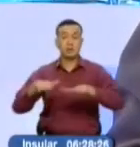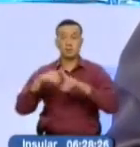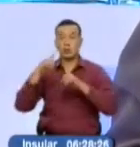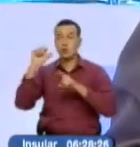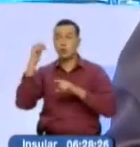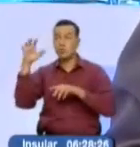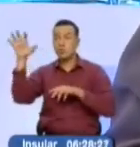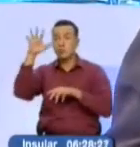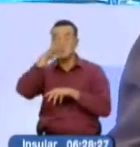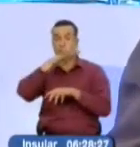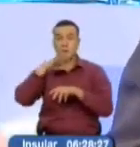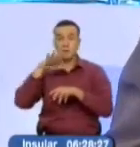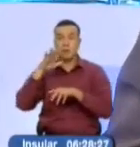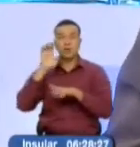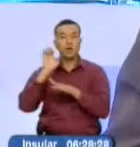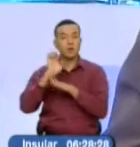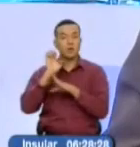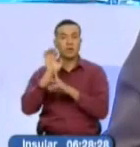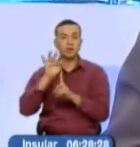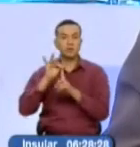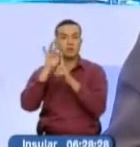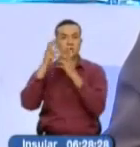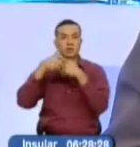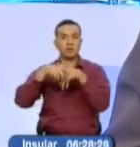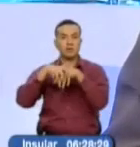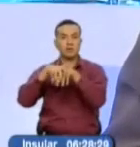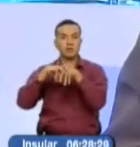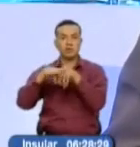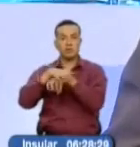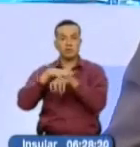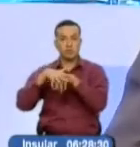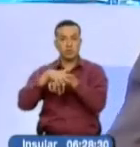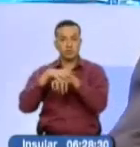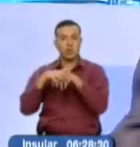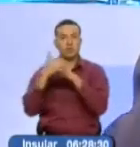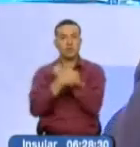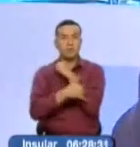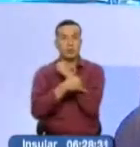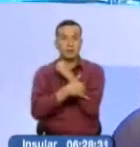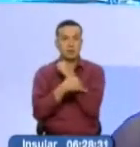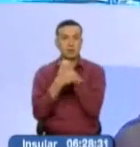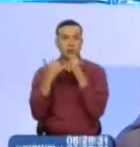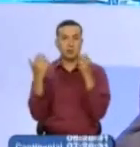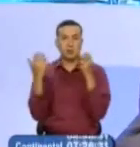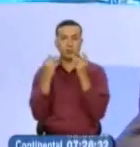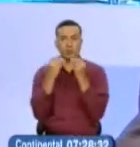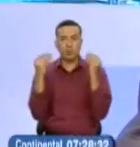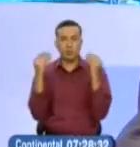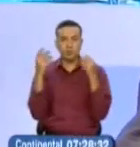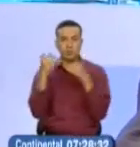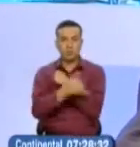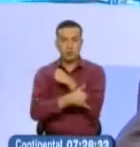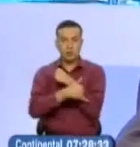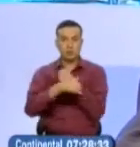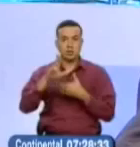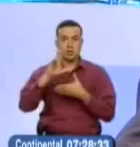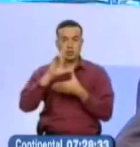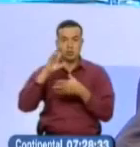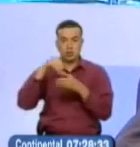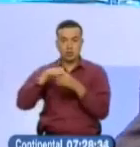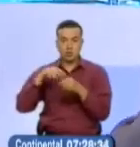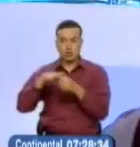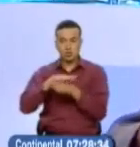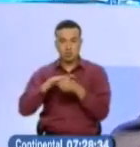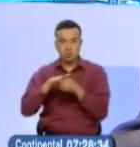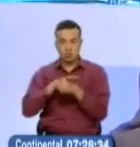los otros tiene una super ventaja que es la integración interna somos el país más densamente poblado de América Latina de América del